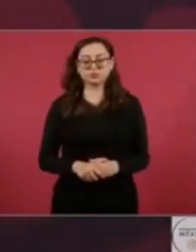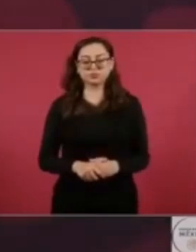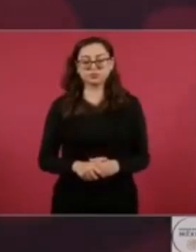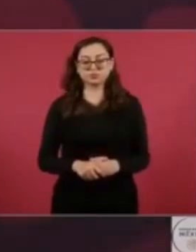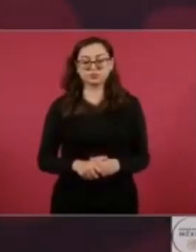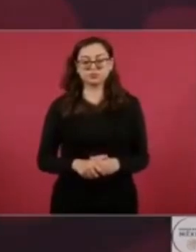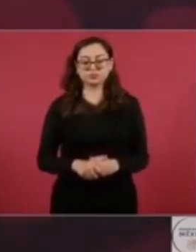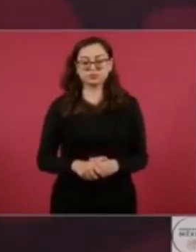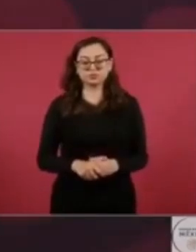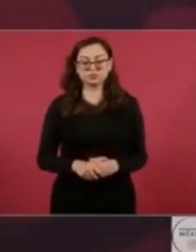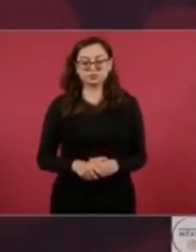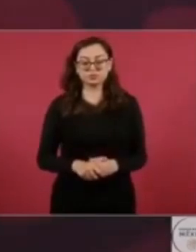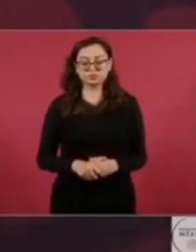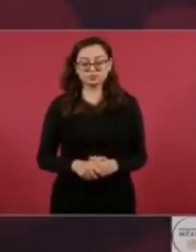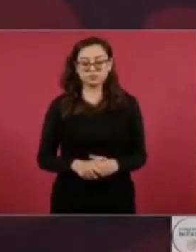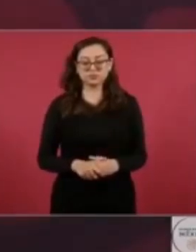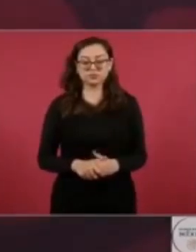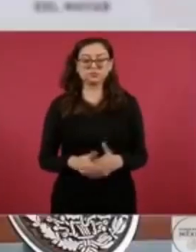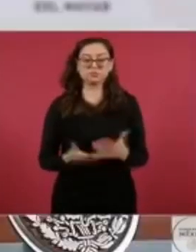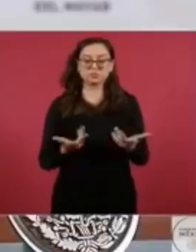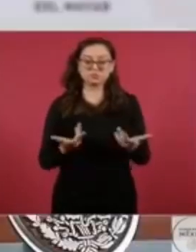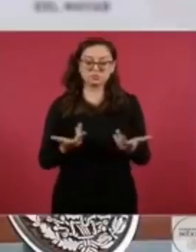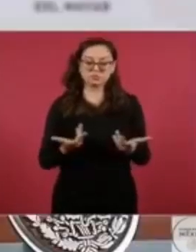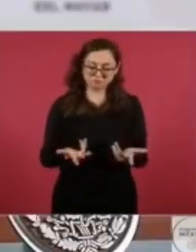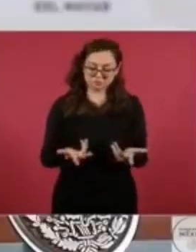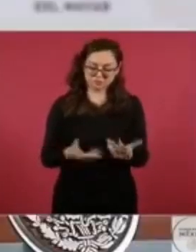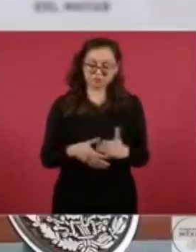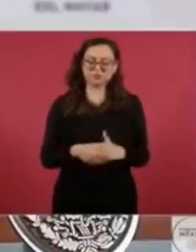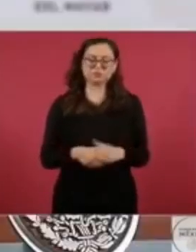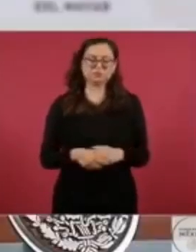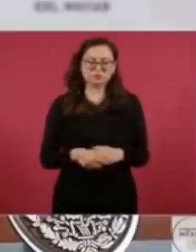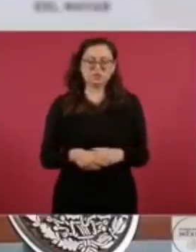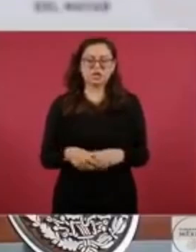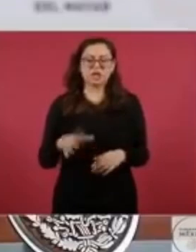un número determinado de agentes